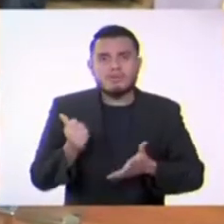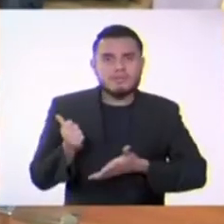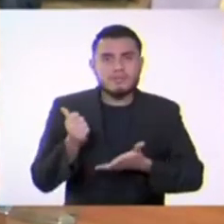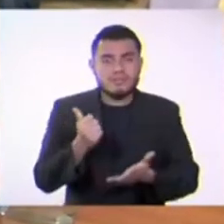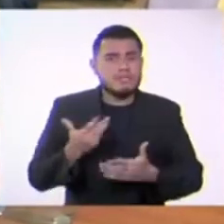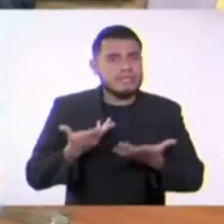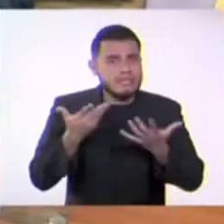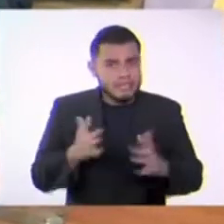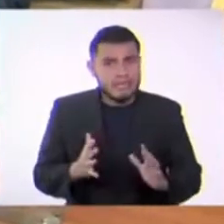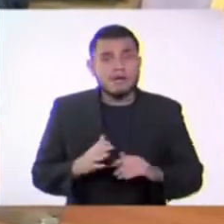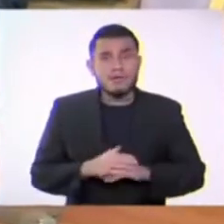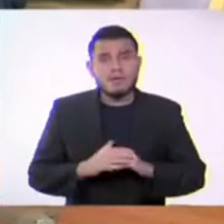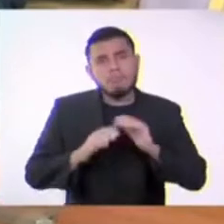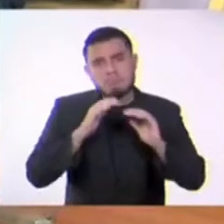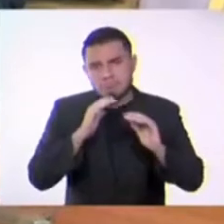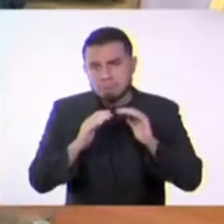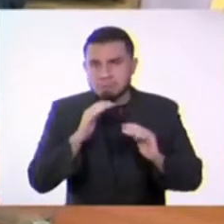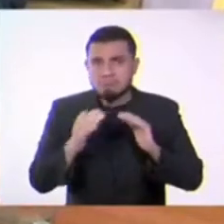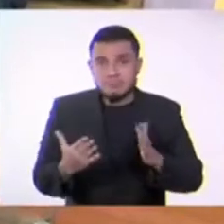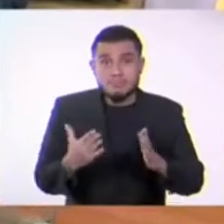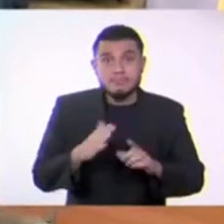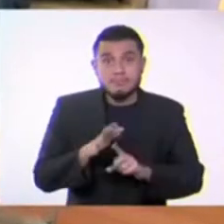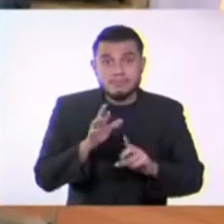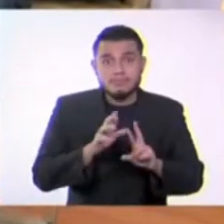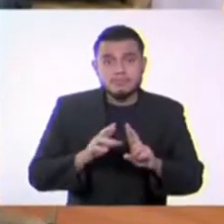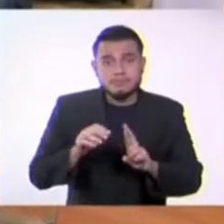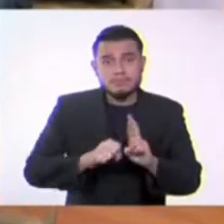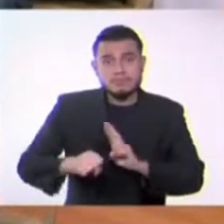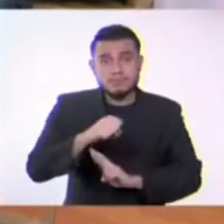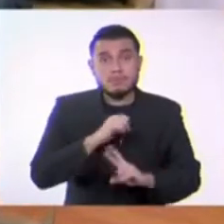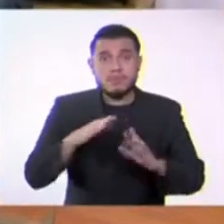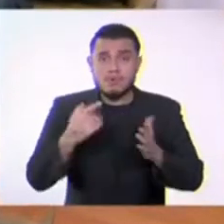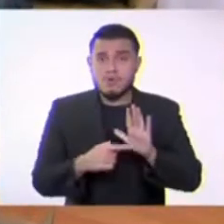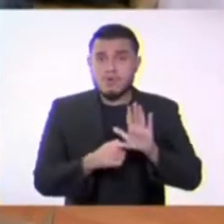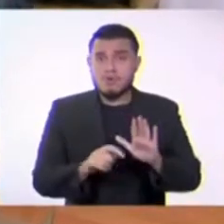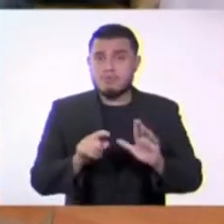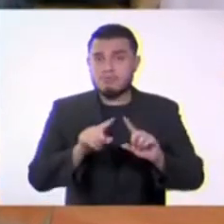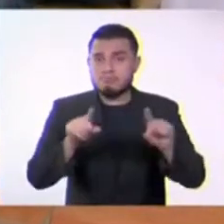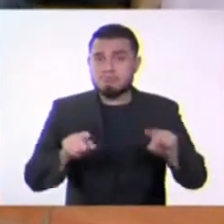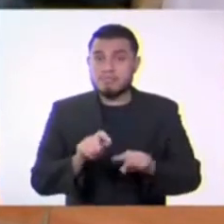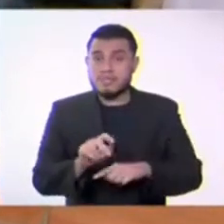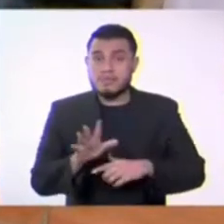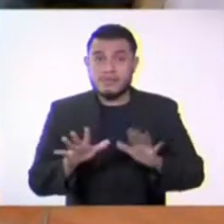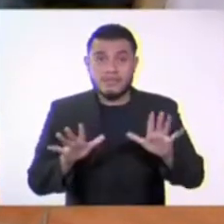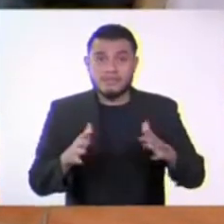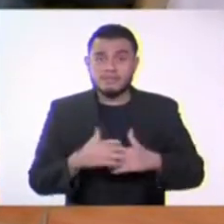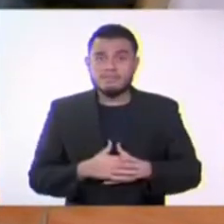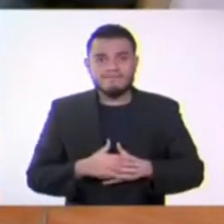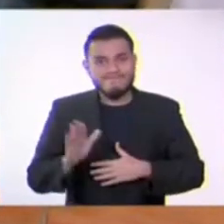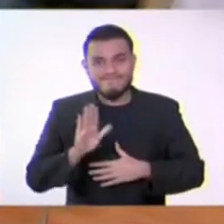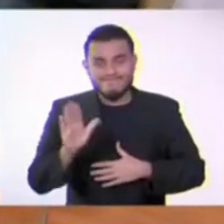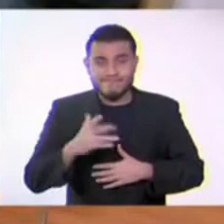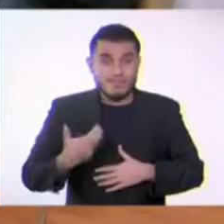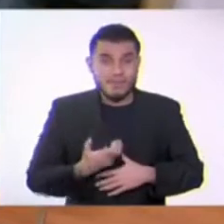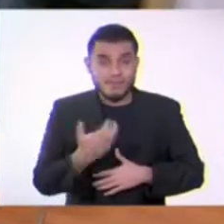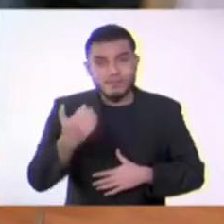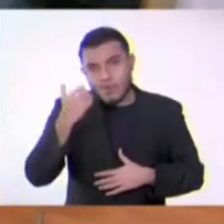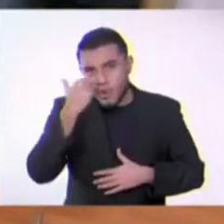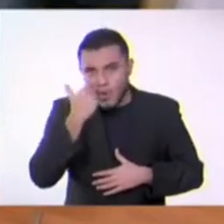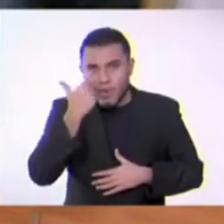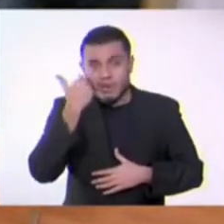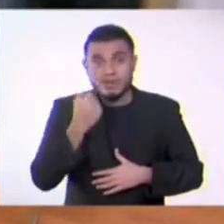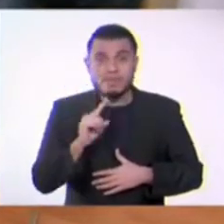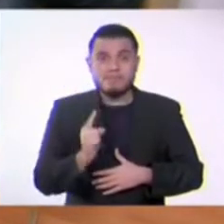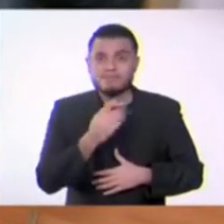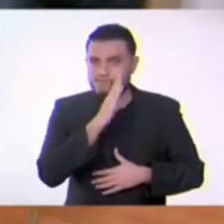de los medios digitales o también a través de la señal de televisión de El Salvador. Saludos a todos los chicos de primer año de